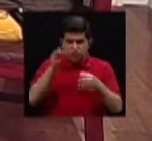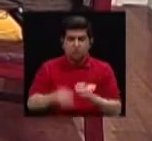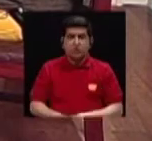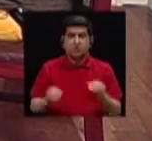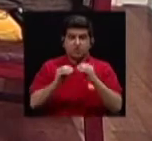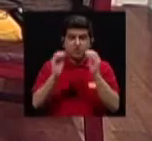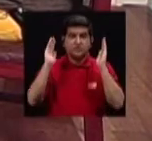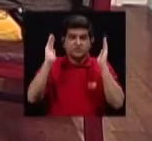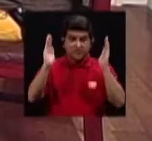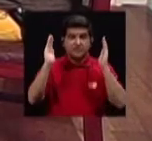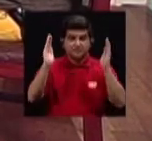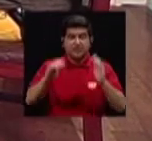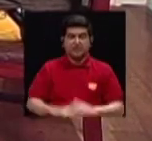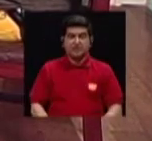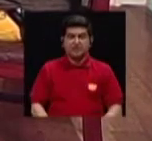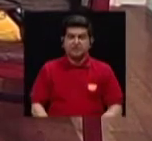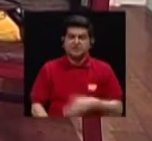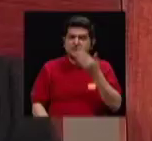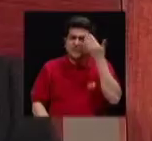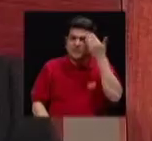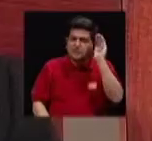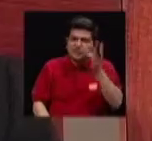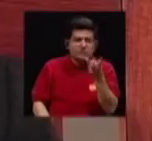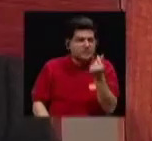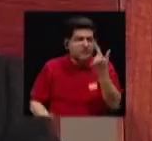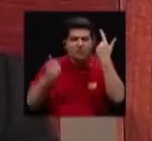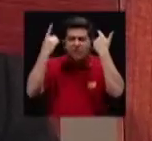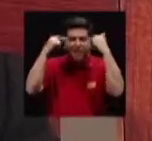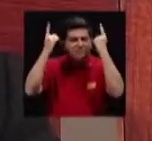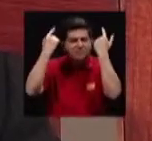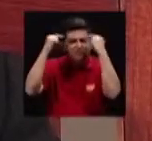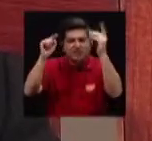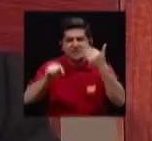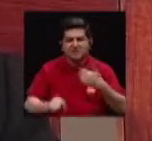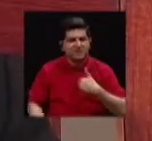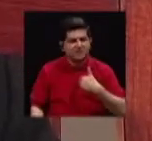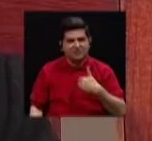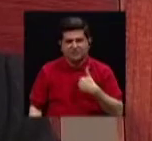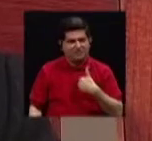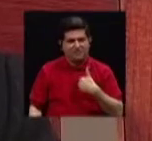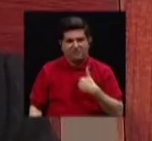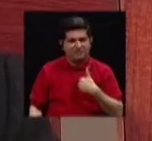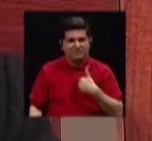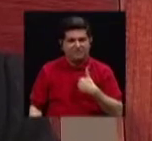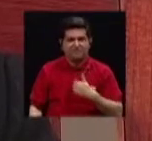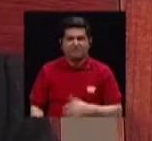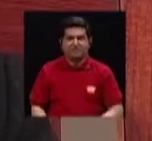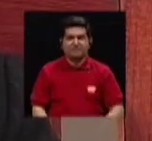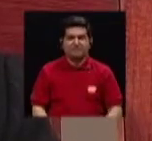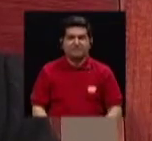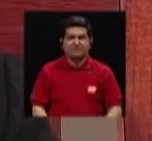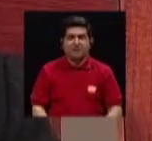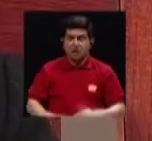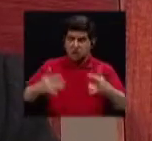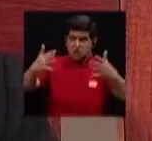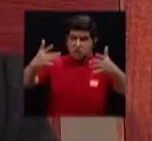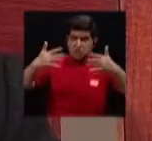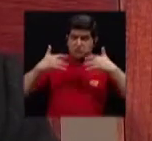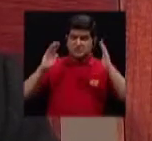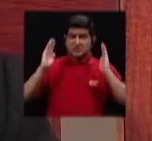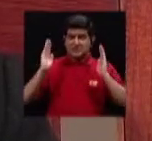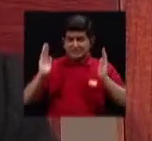grandes. No sé qué tan exitoso podemos decir que sea, porque los expedientes, por ejemplo, muy